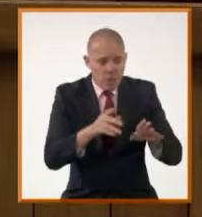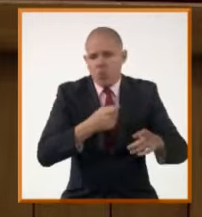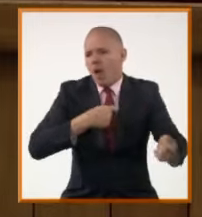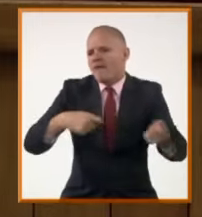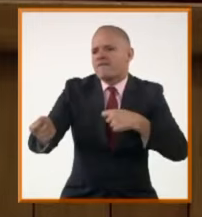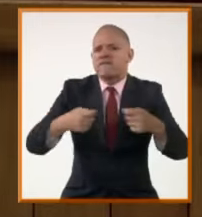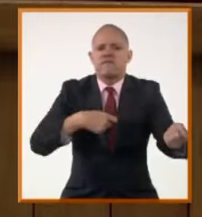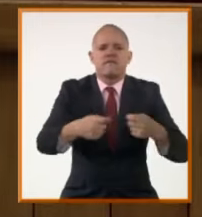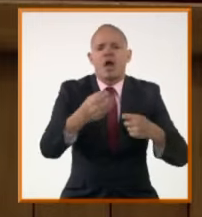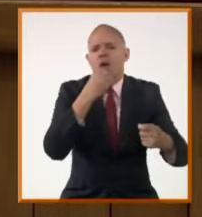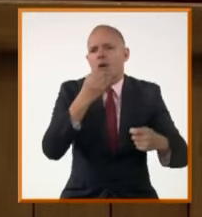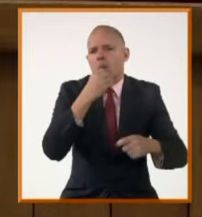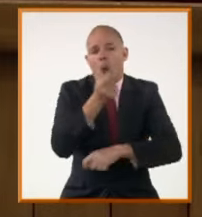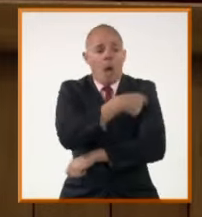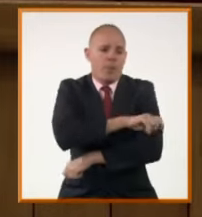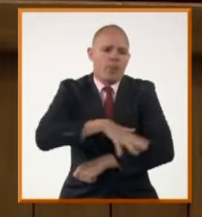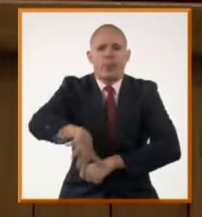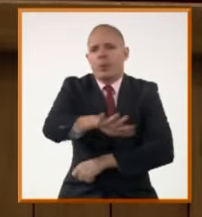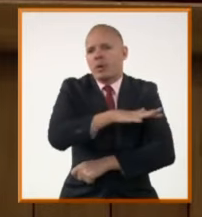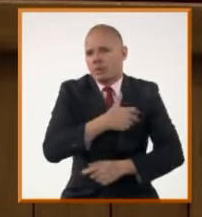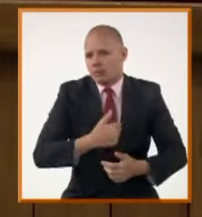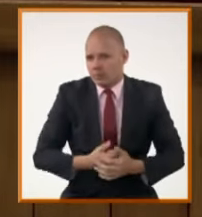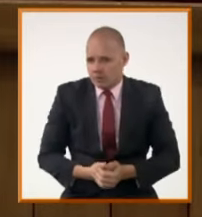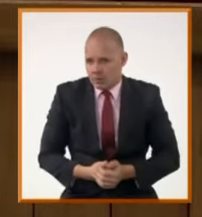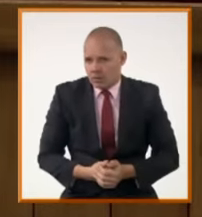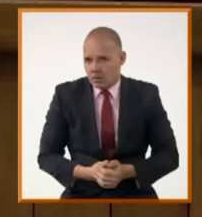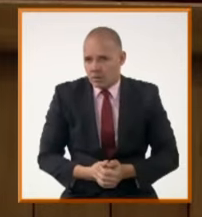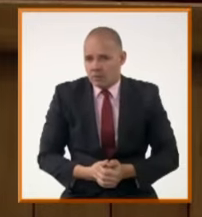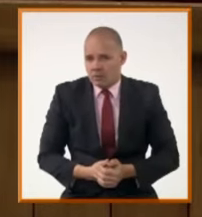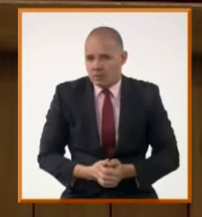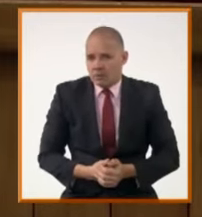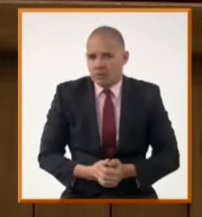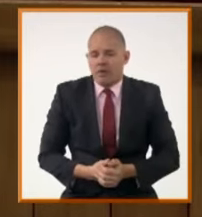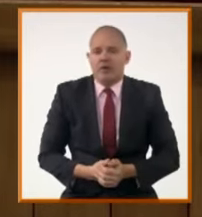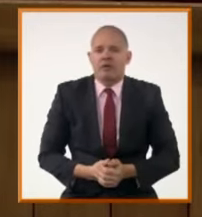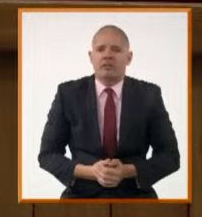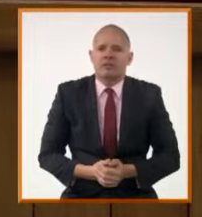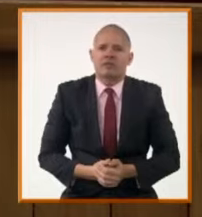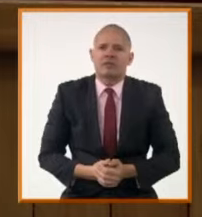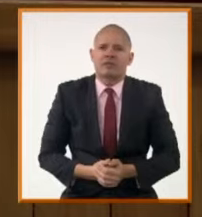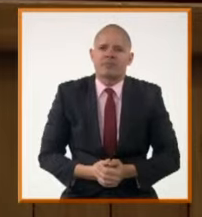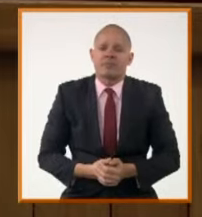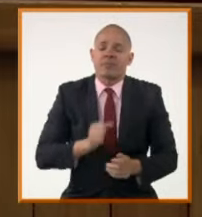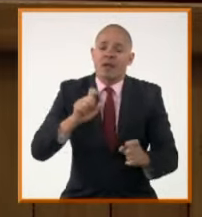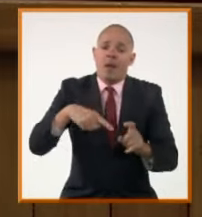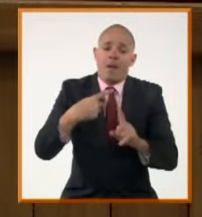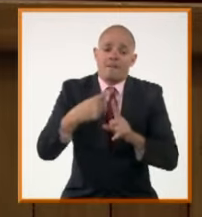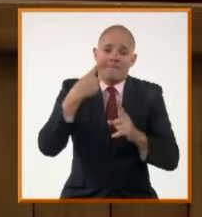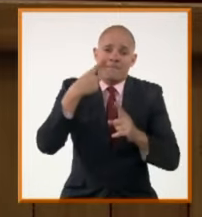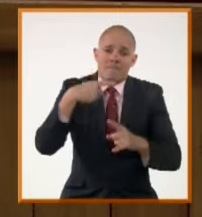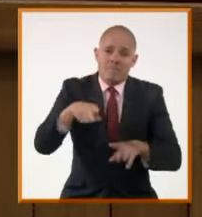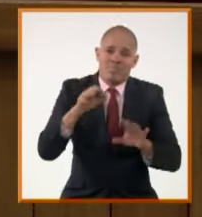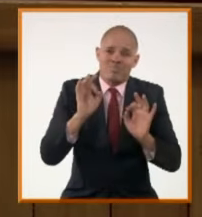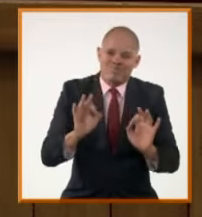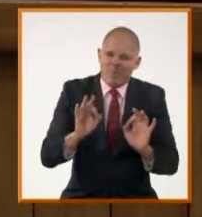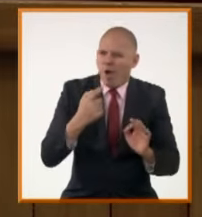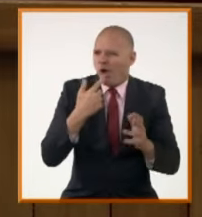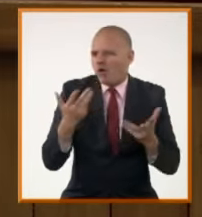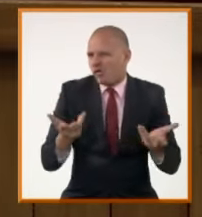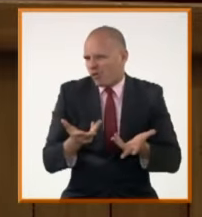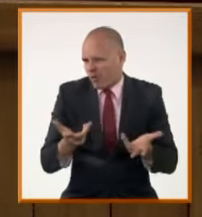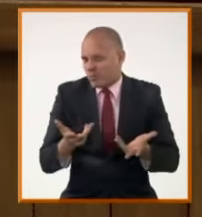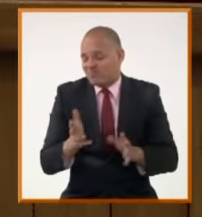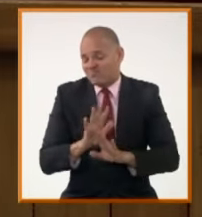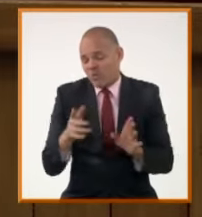uso racional de la tierra y perfeccionar y resolver definitivamente un tema que no lo hemos